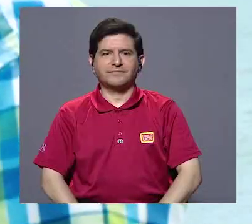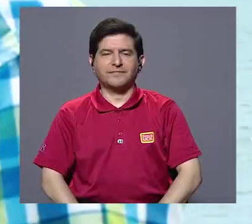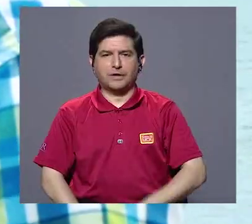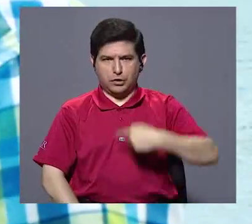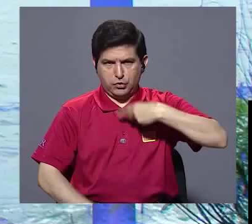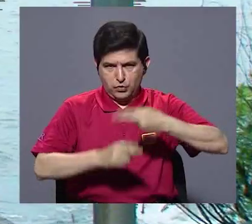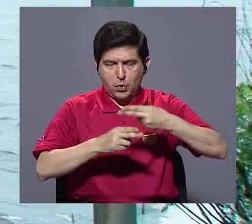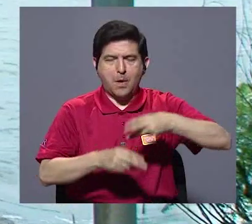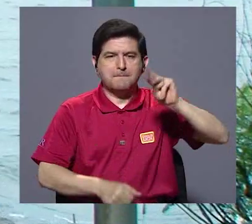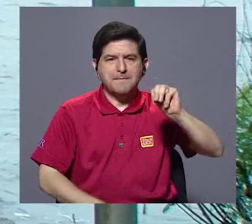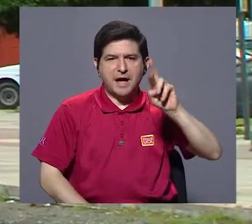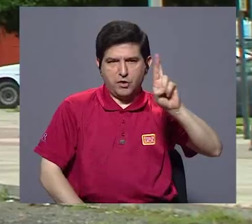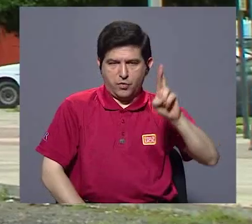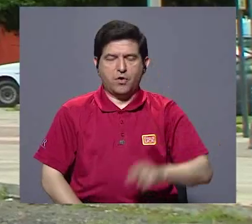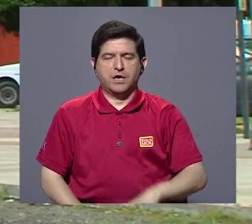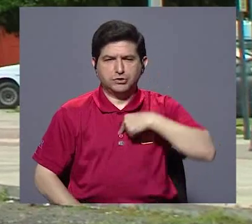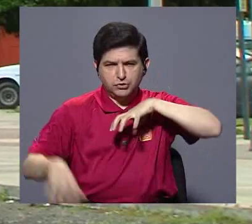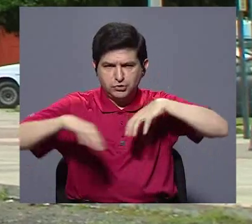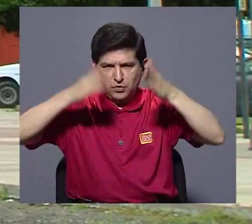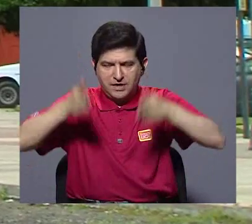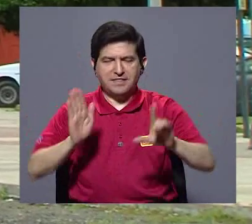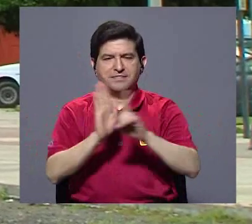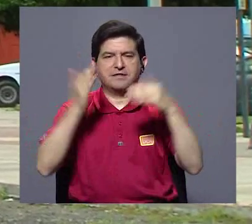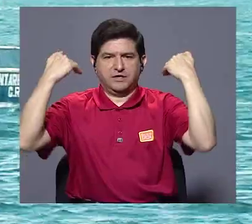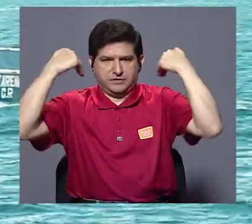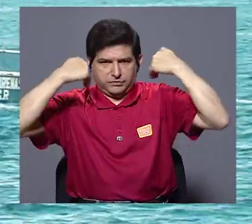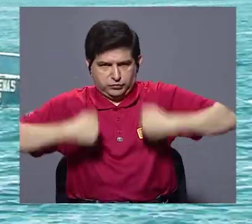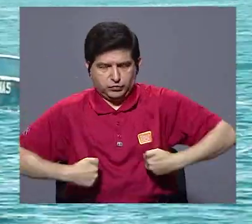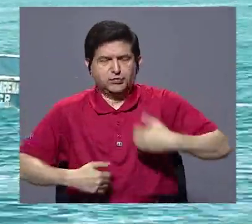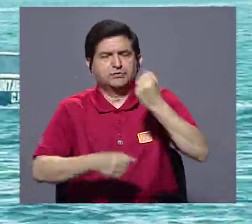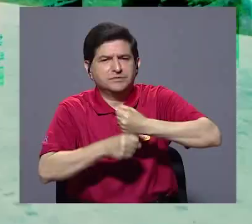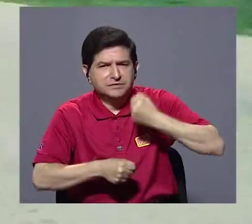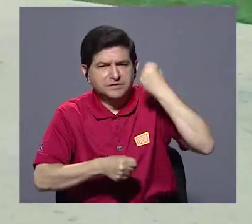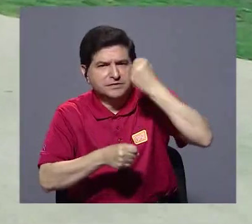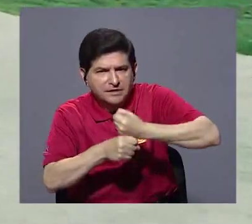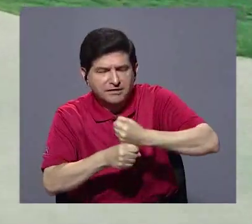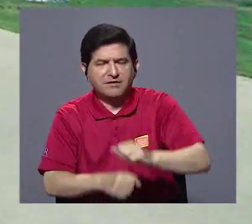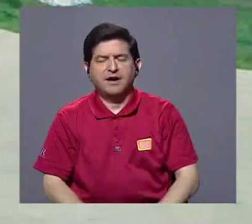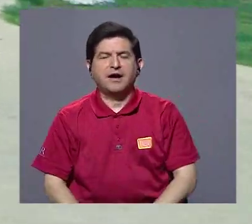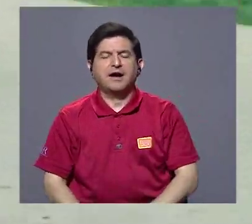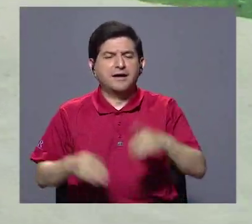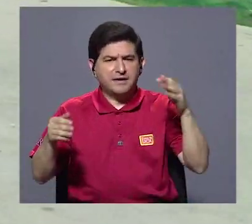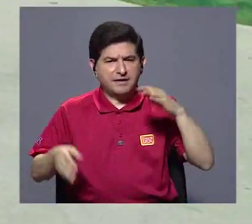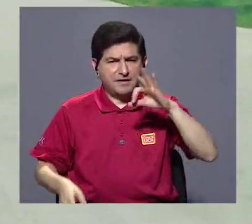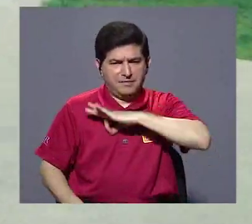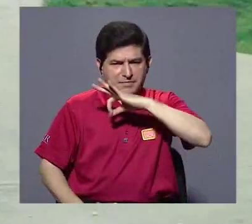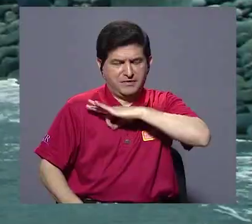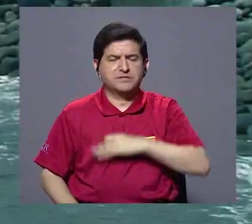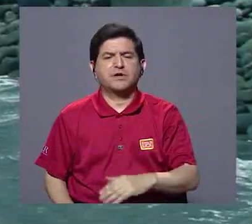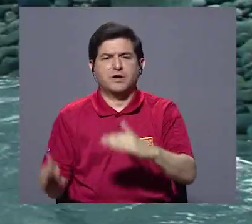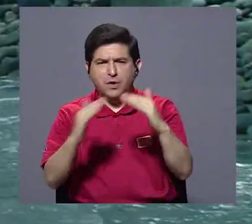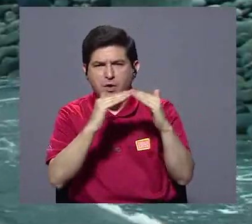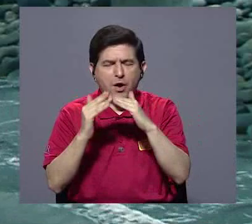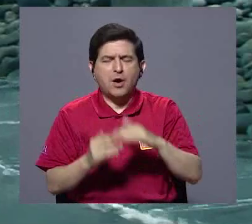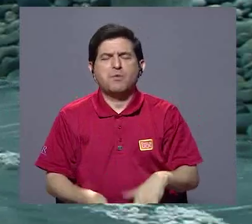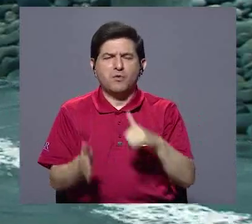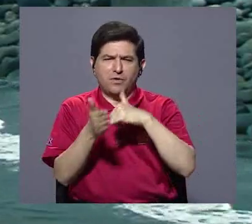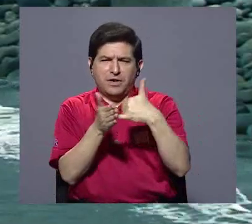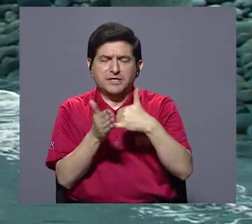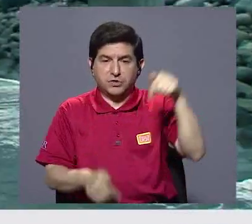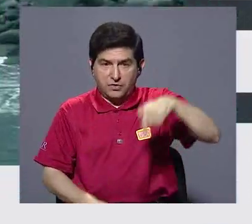Bueno, mi nombre es Mario Rojas, soy activista de derechos humanos, trabajo en pro de las poblaciones vulnerables aquí en